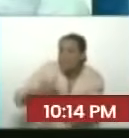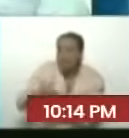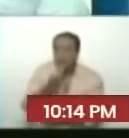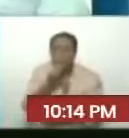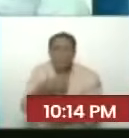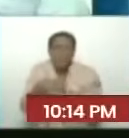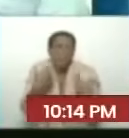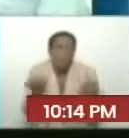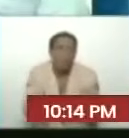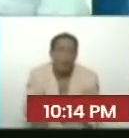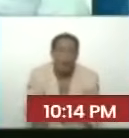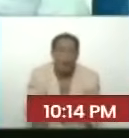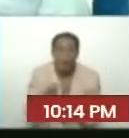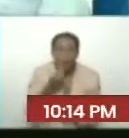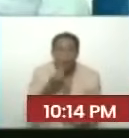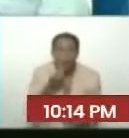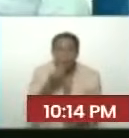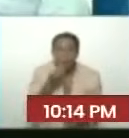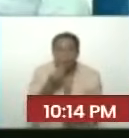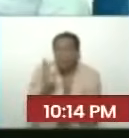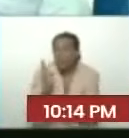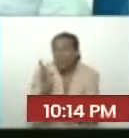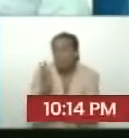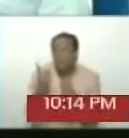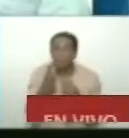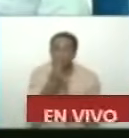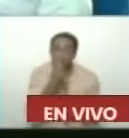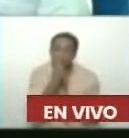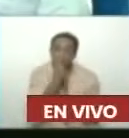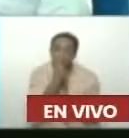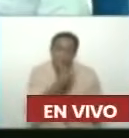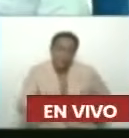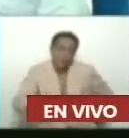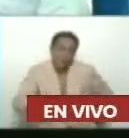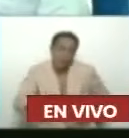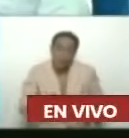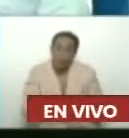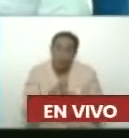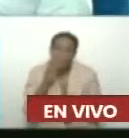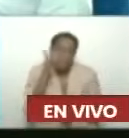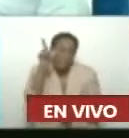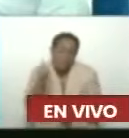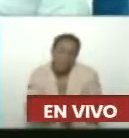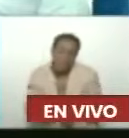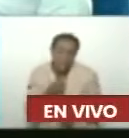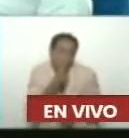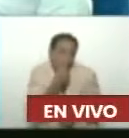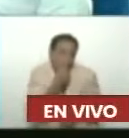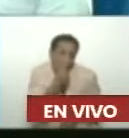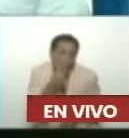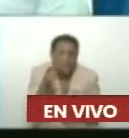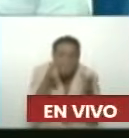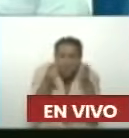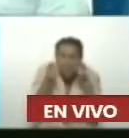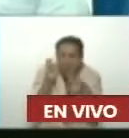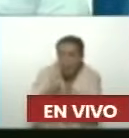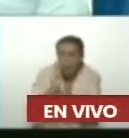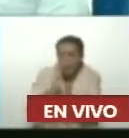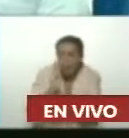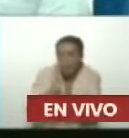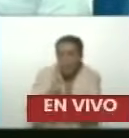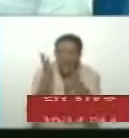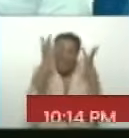se alimentan ellos? Ahorita están con su mamá. Lactancia materna, pues. Tal cual, lactancia materna. Estamos en